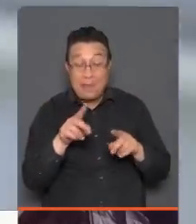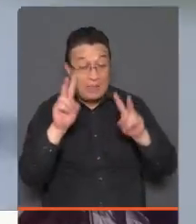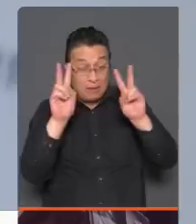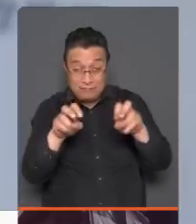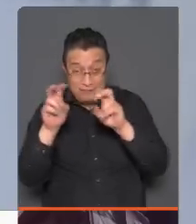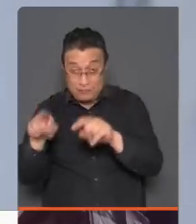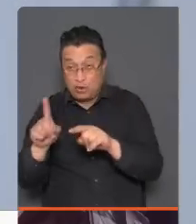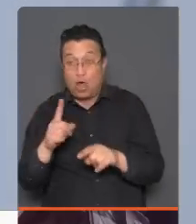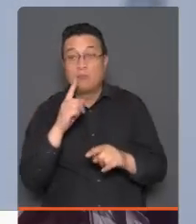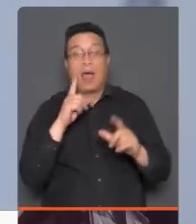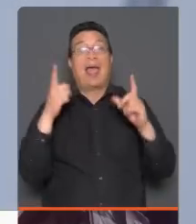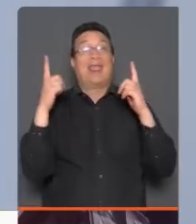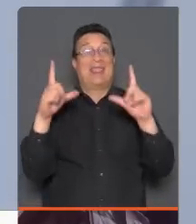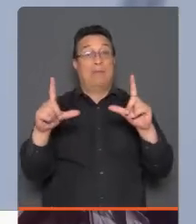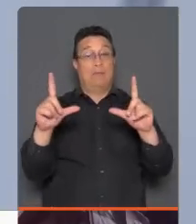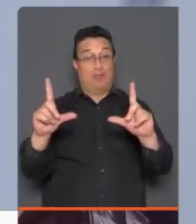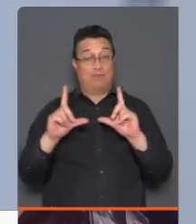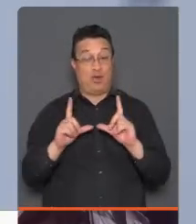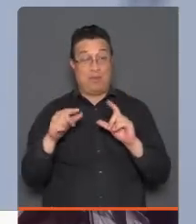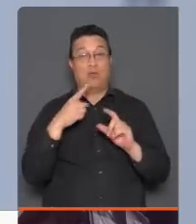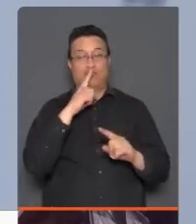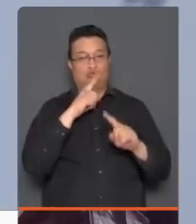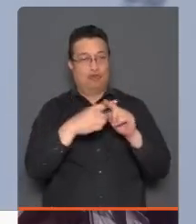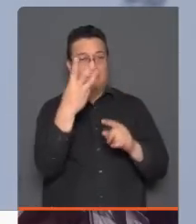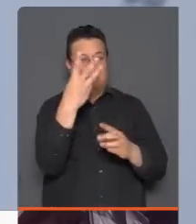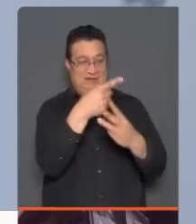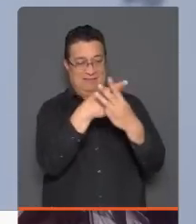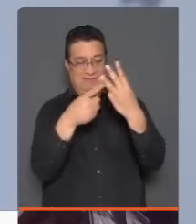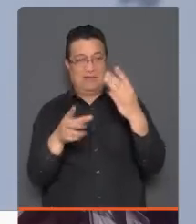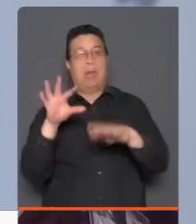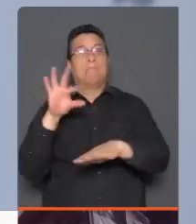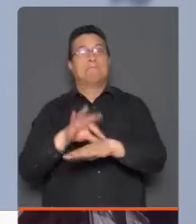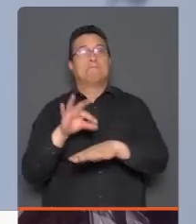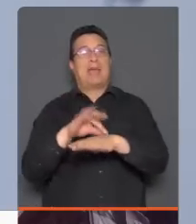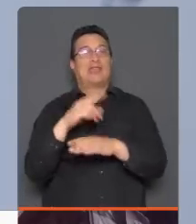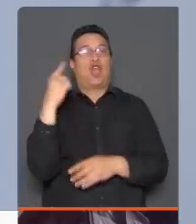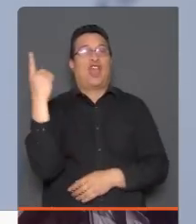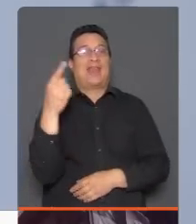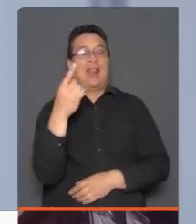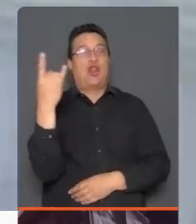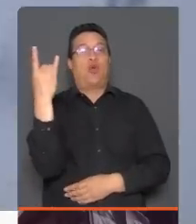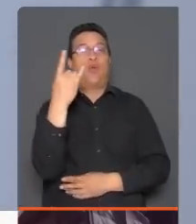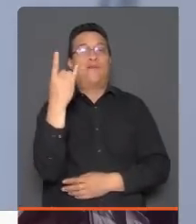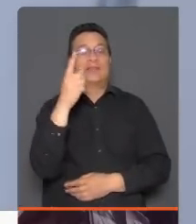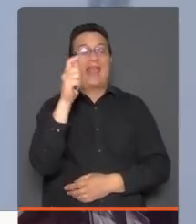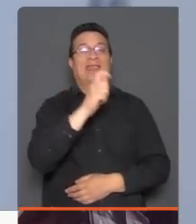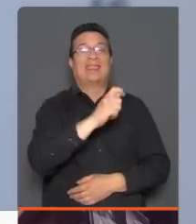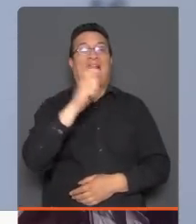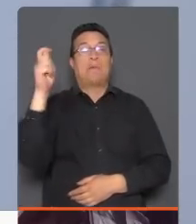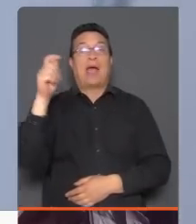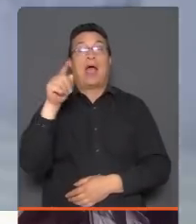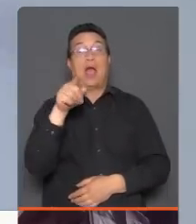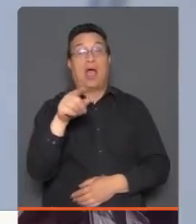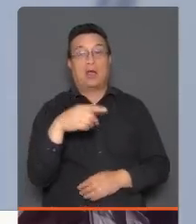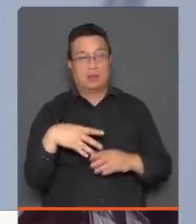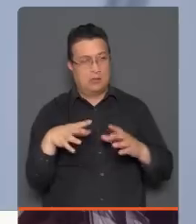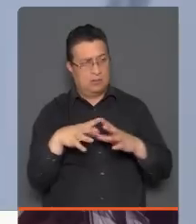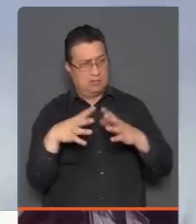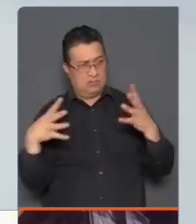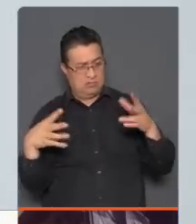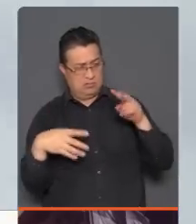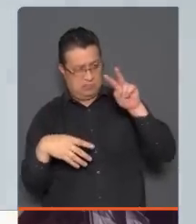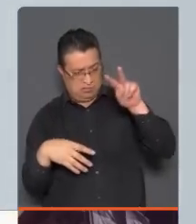Estos diplomas con el nombre de los 3 como titulados de Medicina General de la Universidad de Tarapacá llamaron fuertemente la